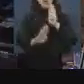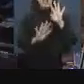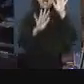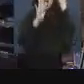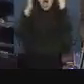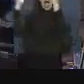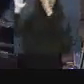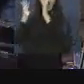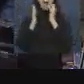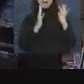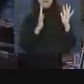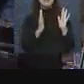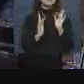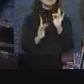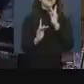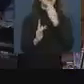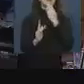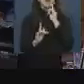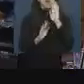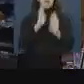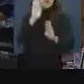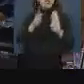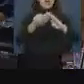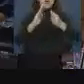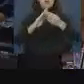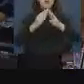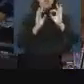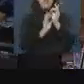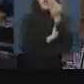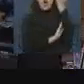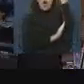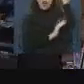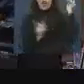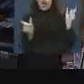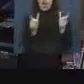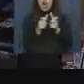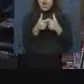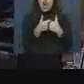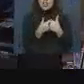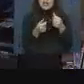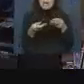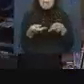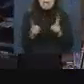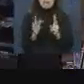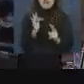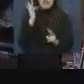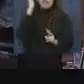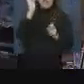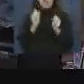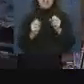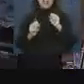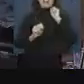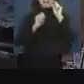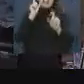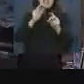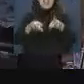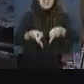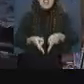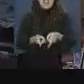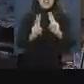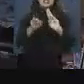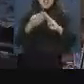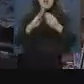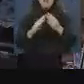medio ambiente ni a los pueblos originarios estos consejos van a permitir En definitiva defender los derechos de de estas comunidades